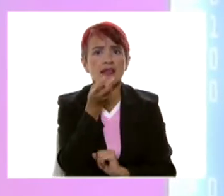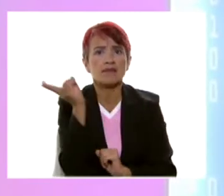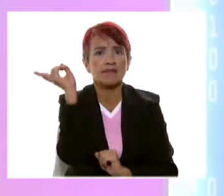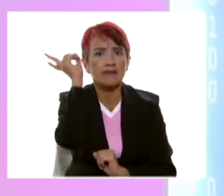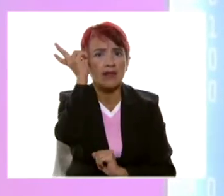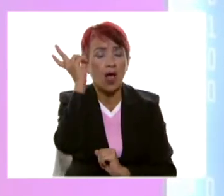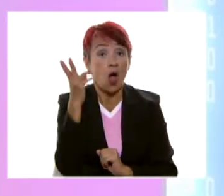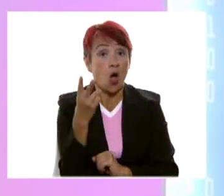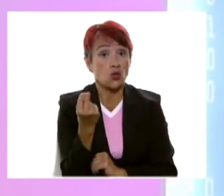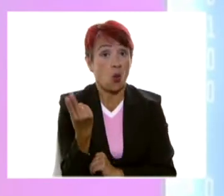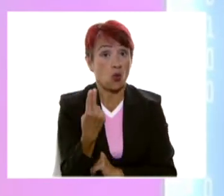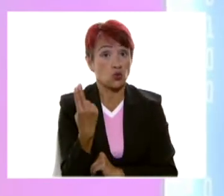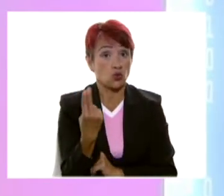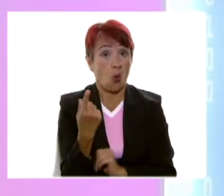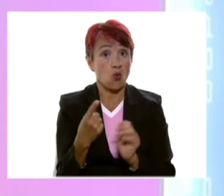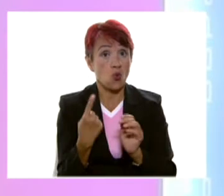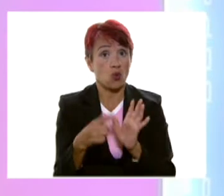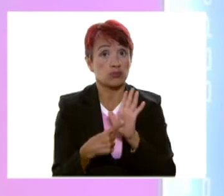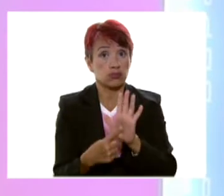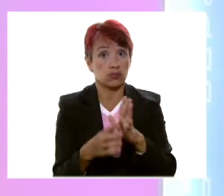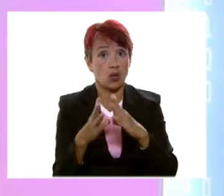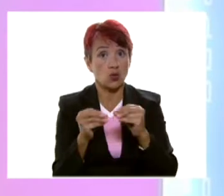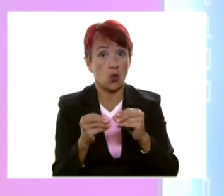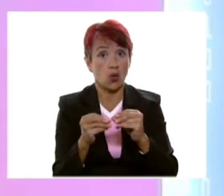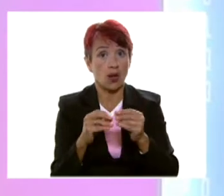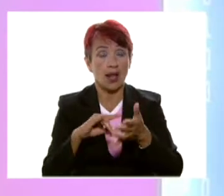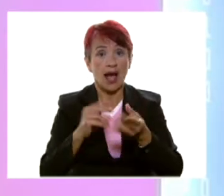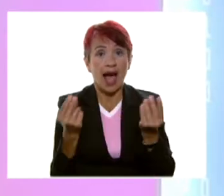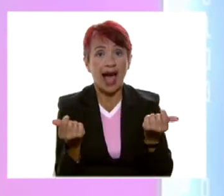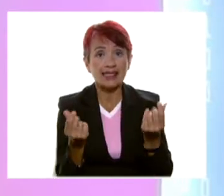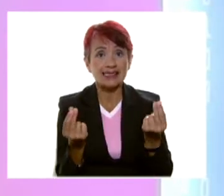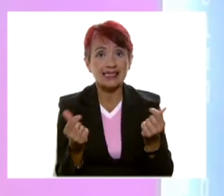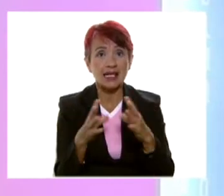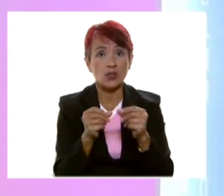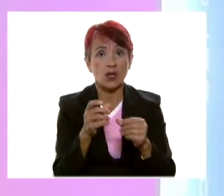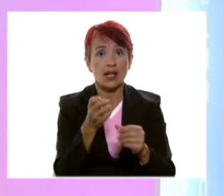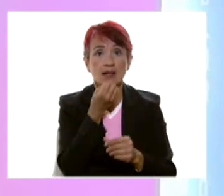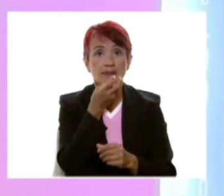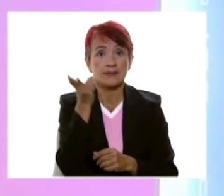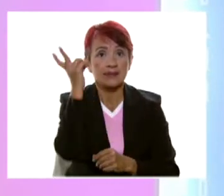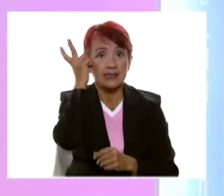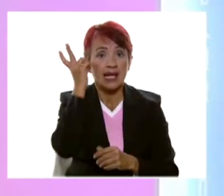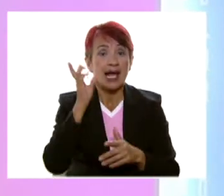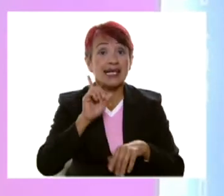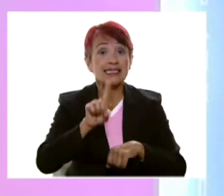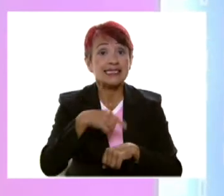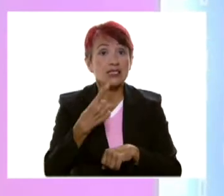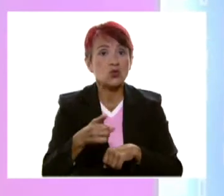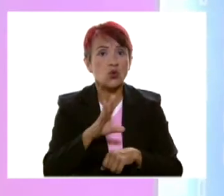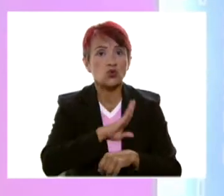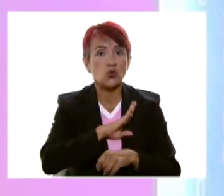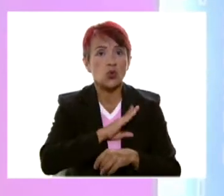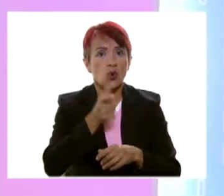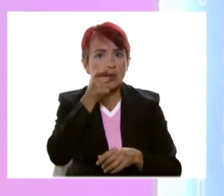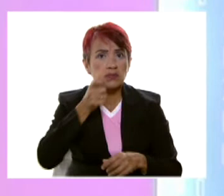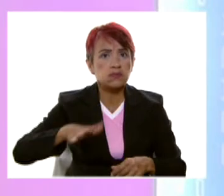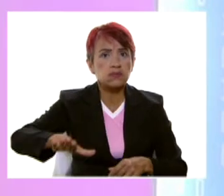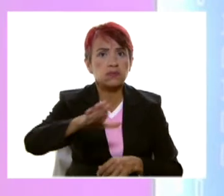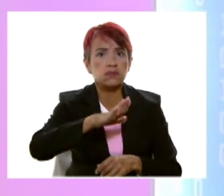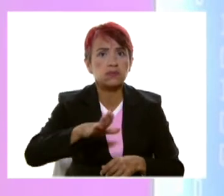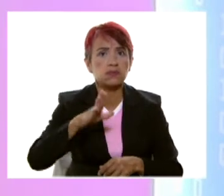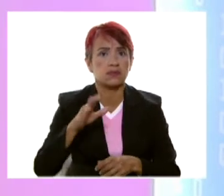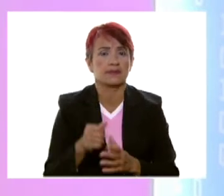no solamente se muestran las destrezas de estas etnias, sino también sus cantos y sus